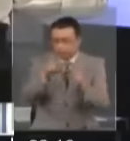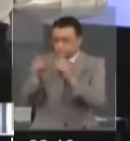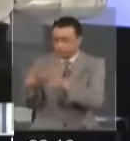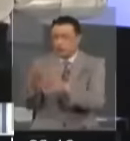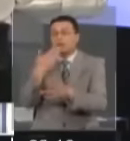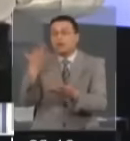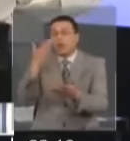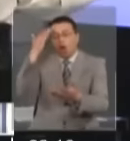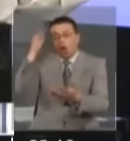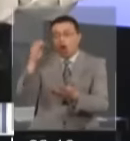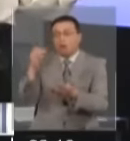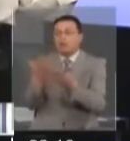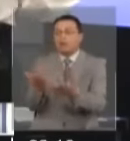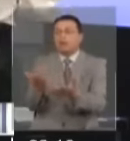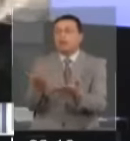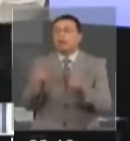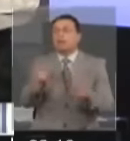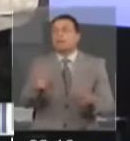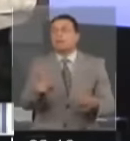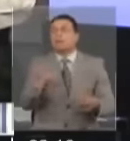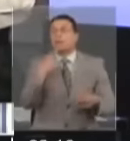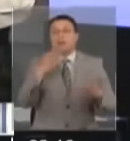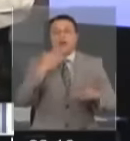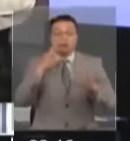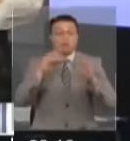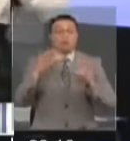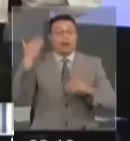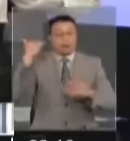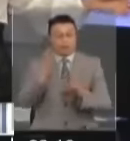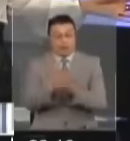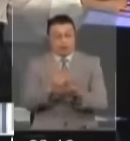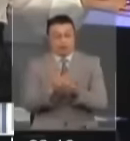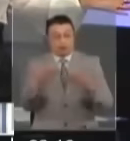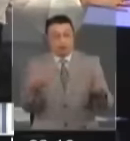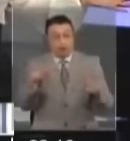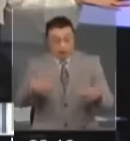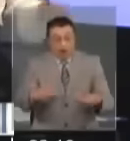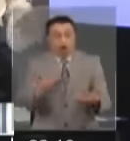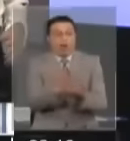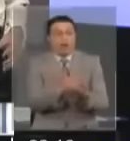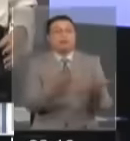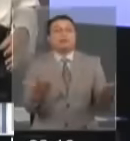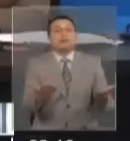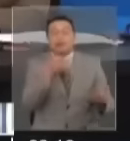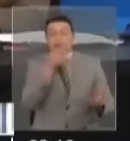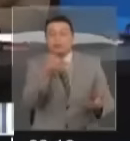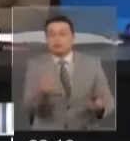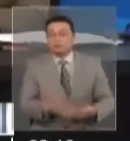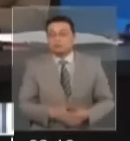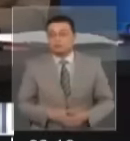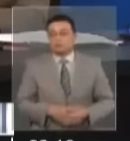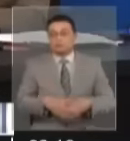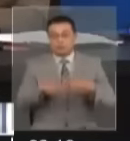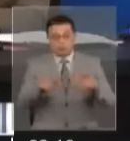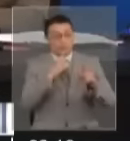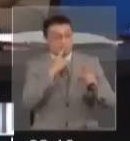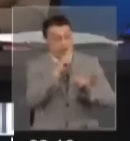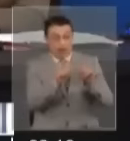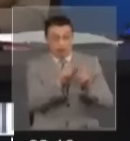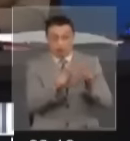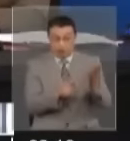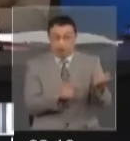opina usted? Porque estábamos hablando de la anterior administración, nos pasamos a la actual. Con respecto a los argumentos que está